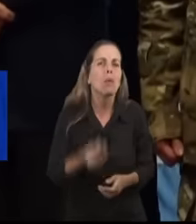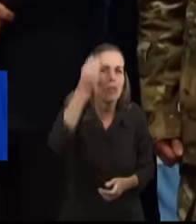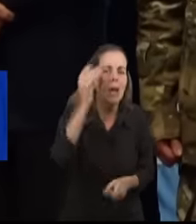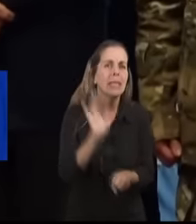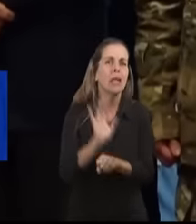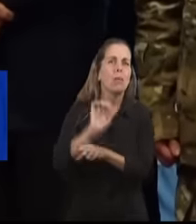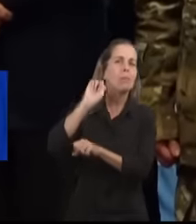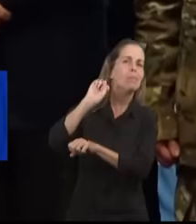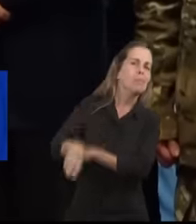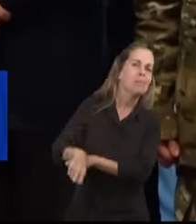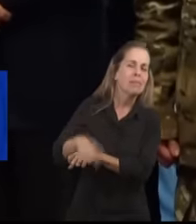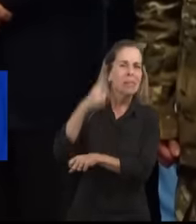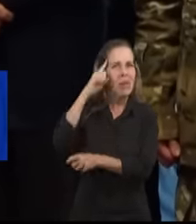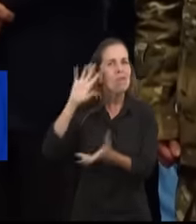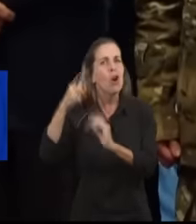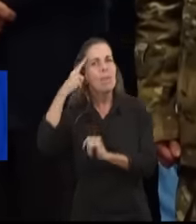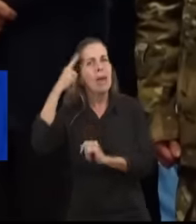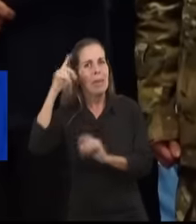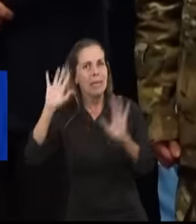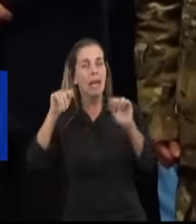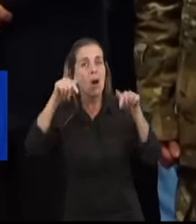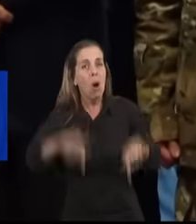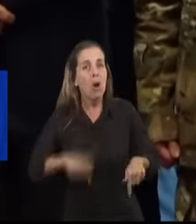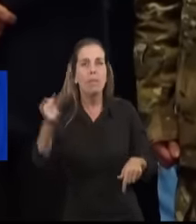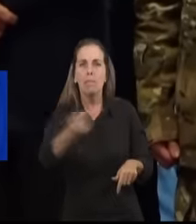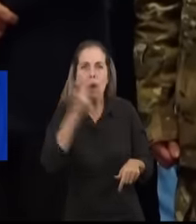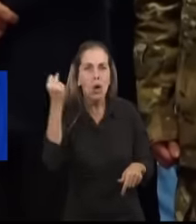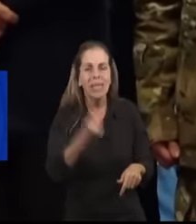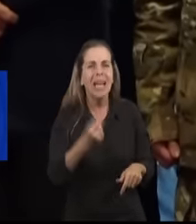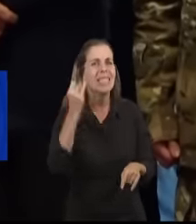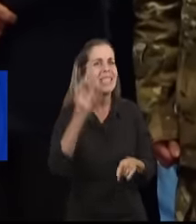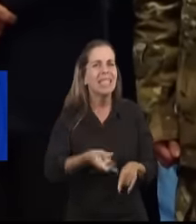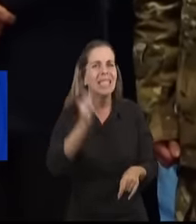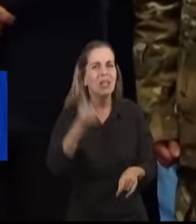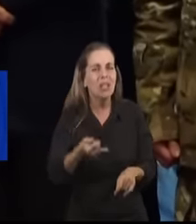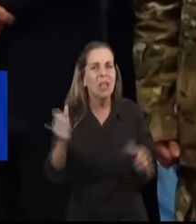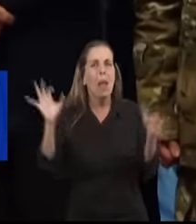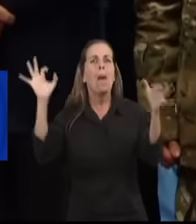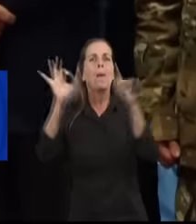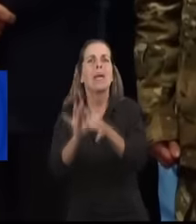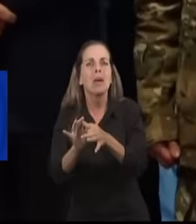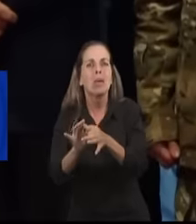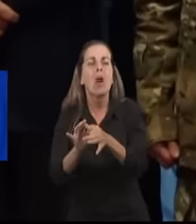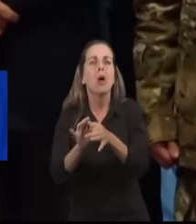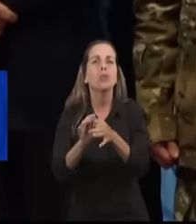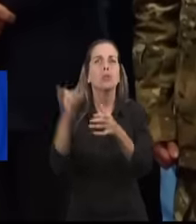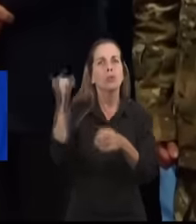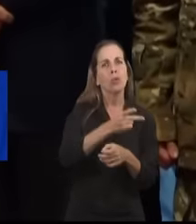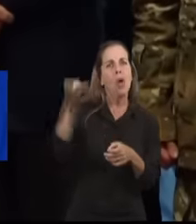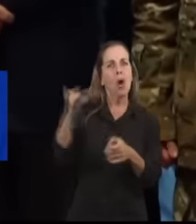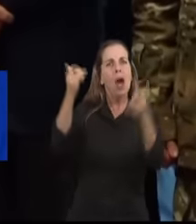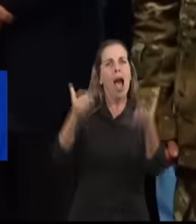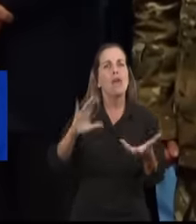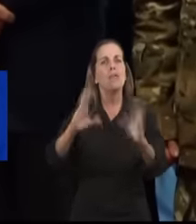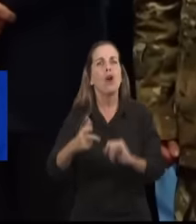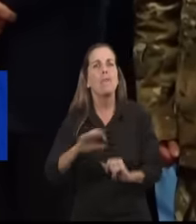ideas. Por eso, hoy más que nunca es importante reforzar los lazos de amistad entre quienes sostenemos estos valores y la forma de